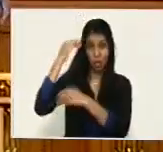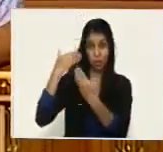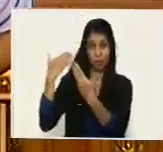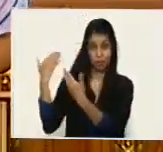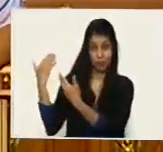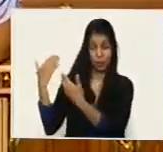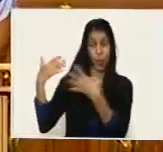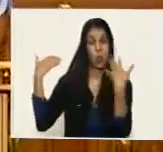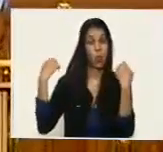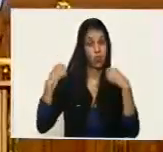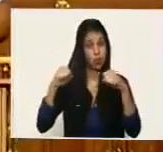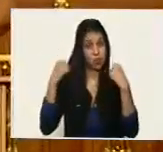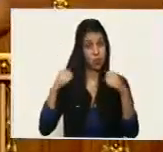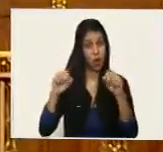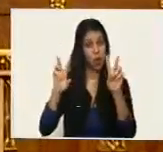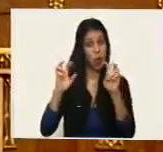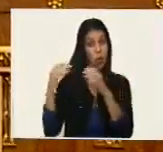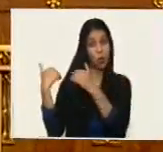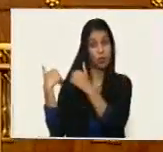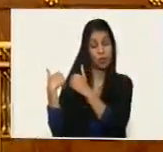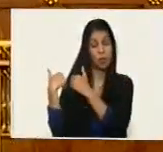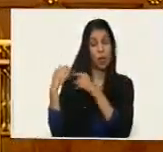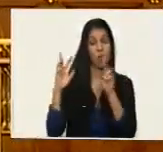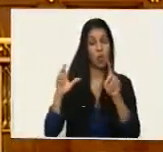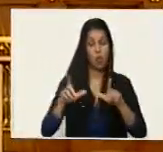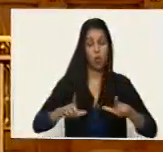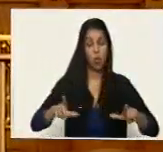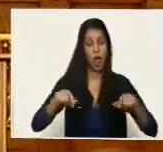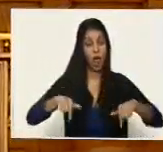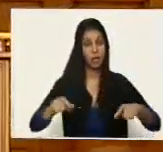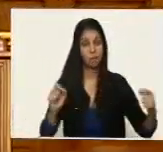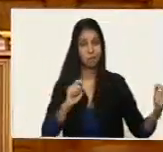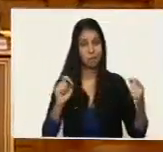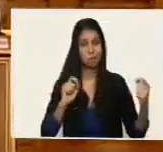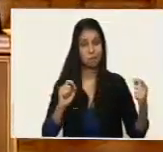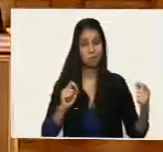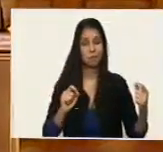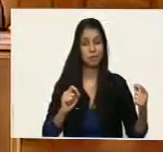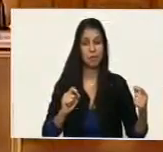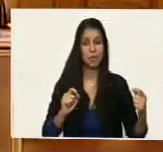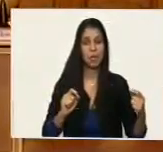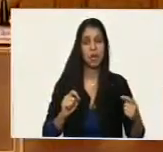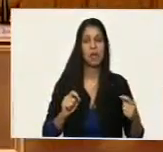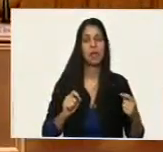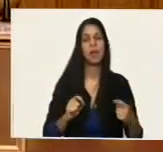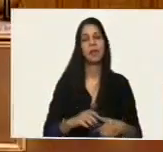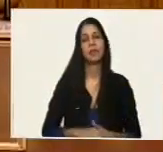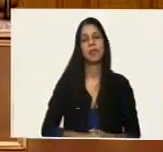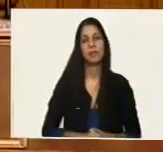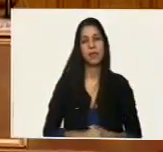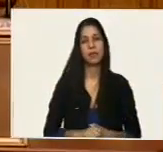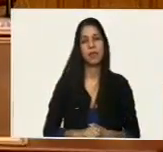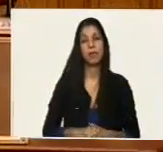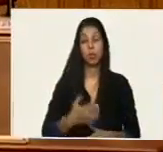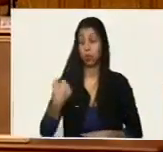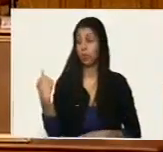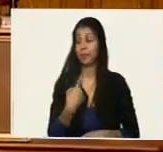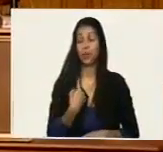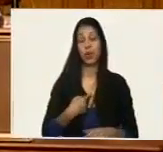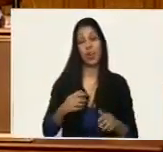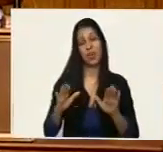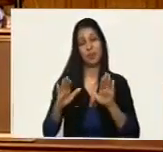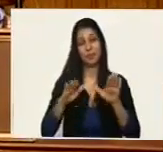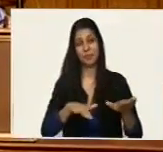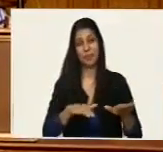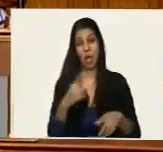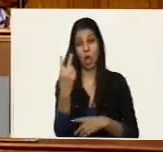nuevo ejercicio de estos nuevos espacios de discusión. Y bueno, nos toca igualmente apoyar, no solamente a los